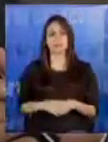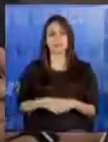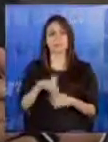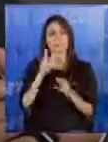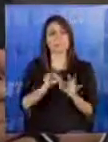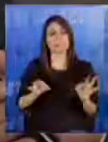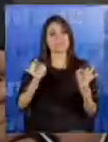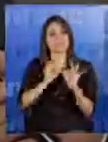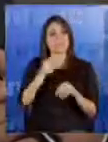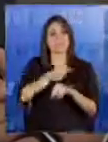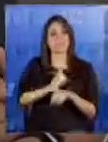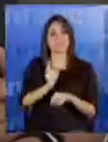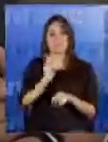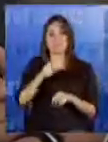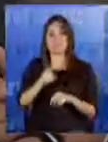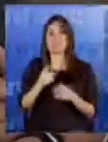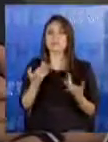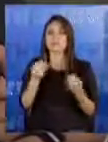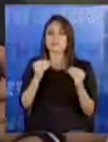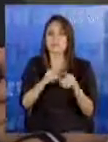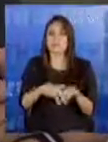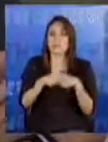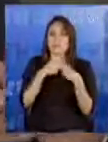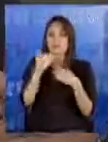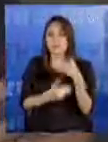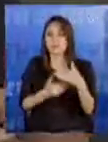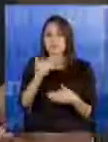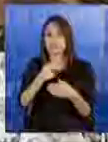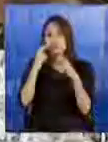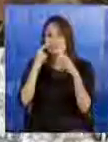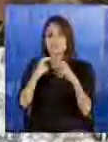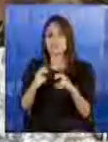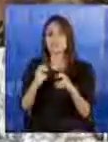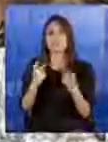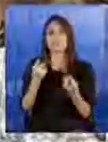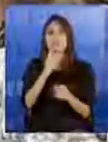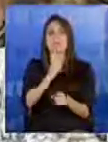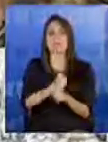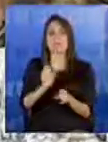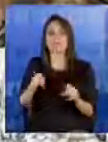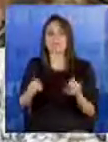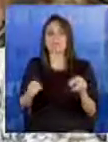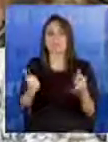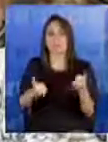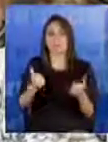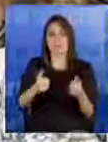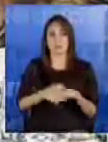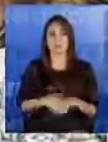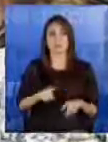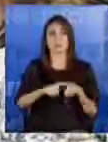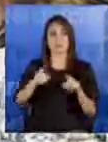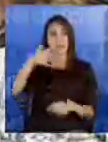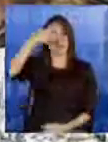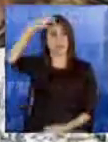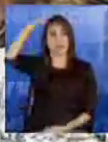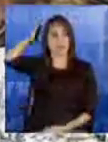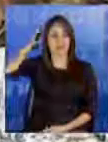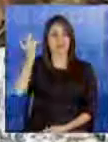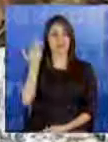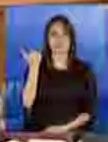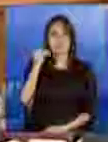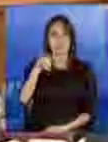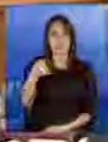necesario para establecer y empezar a realizar una investigación. La Asamblea Nacional espera la comparecencia del alcalde Mauricio Rodas la tarde del